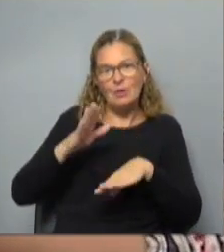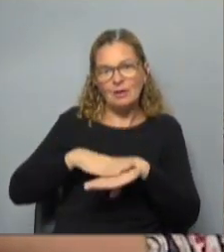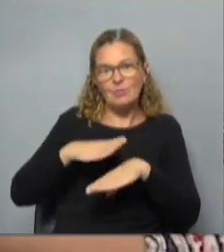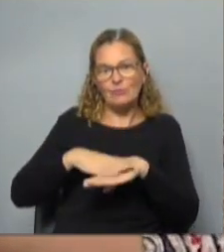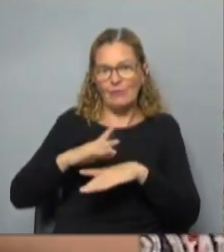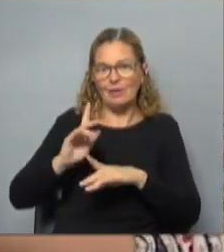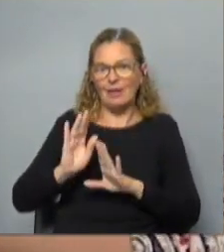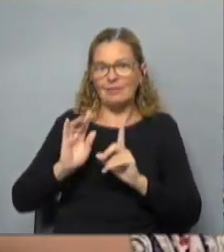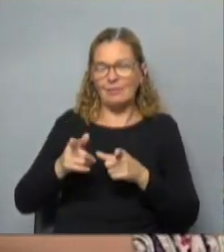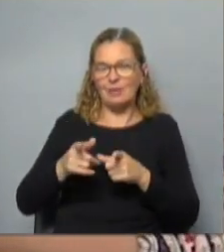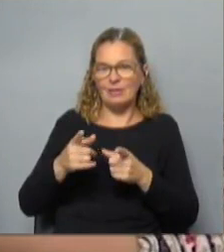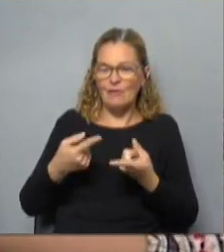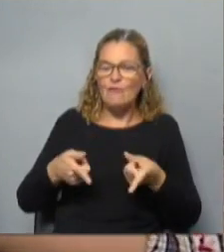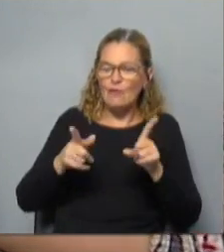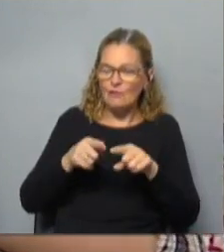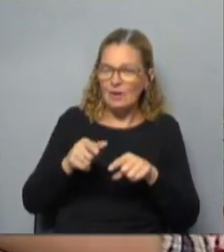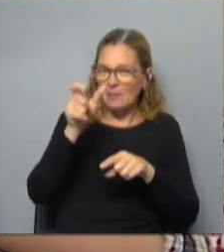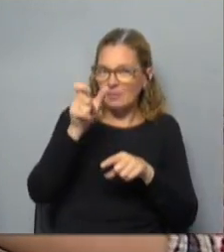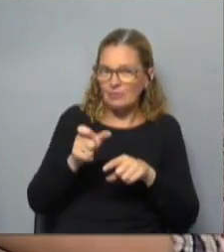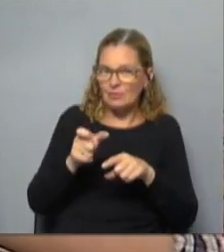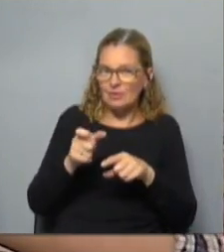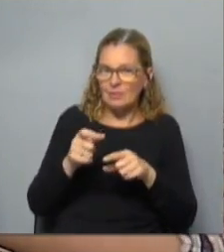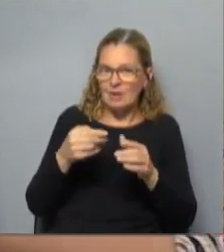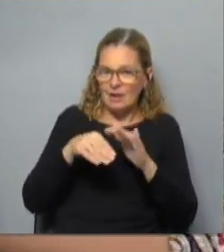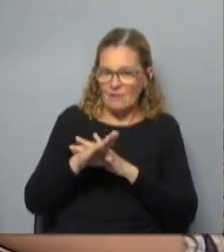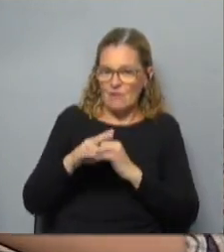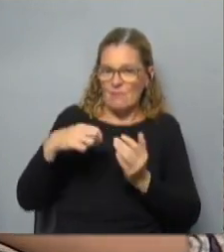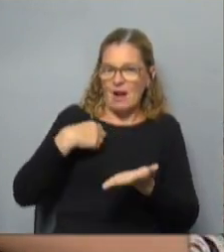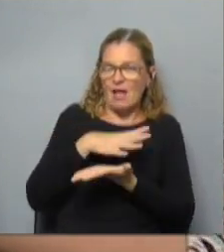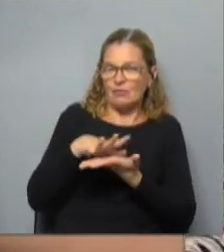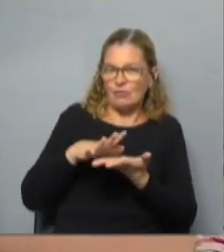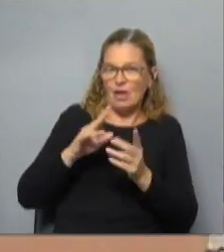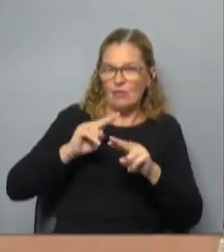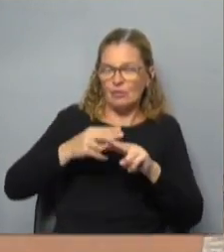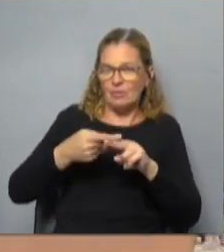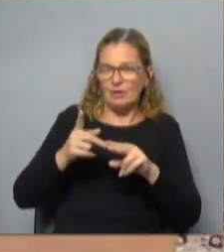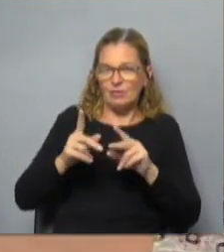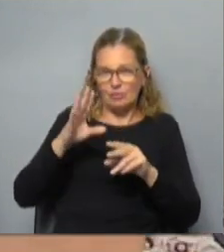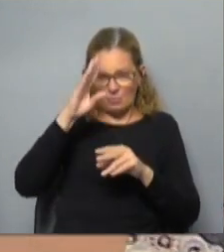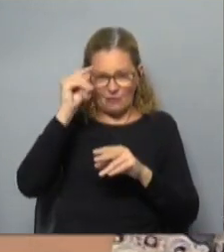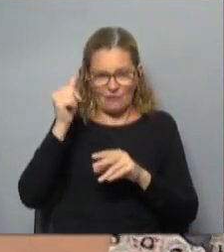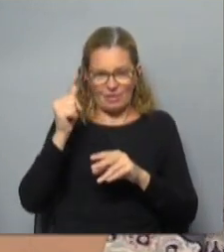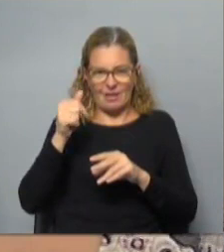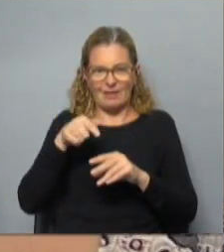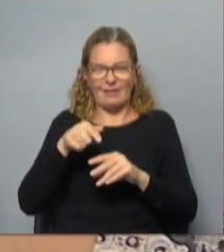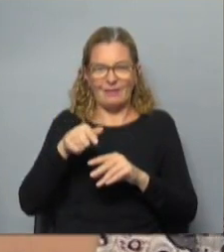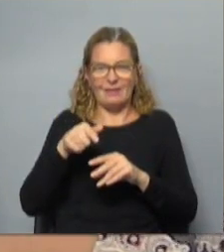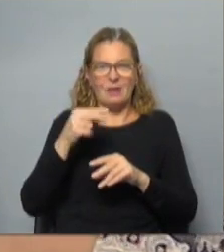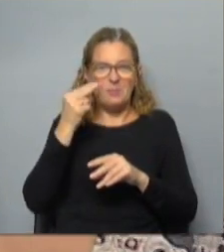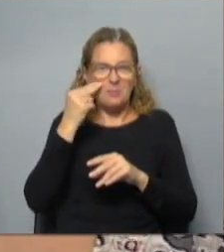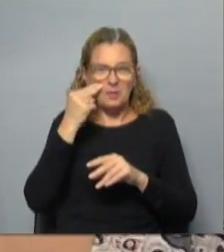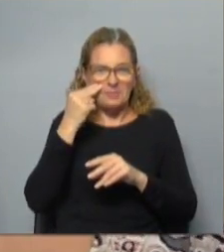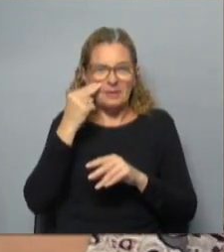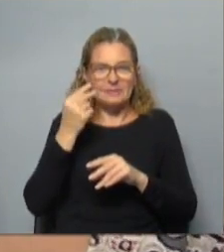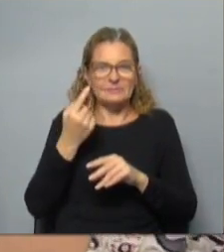de la rehabilitación y para la reinserción social es decir no tenemos que olvidar que el problema o